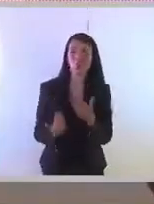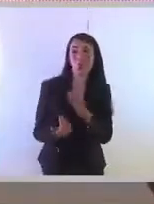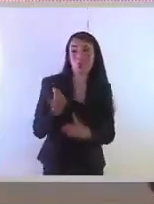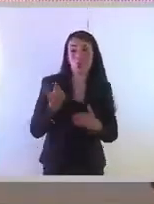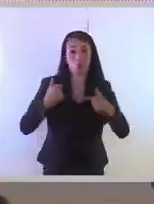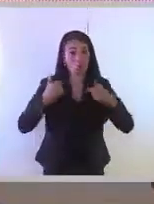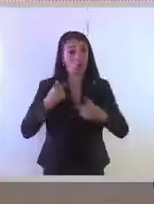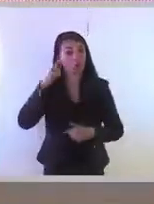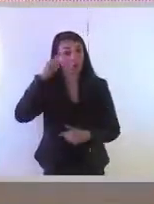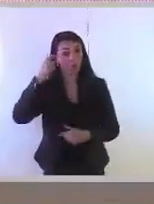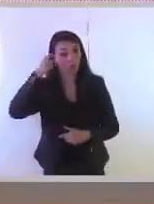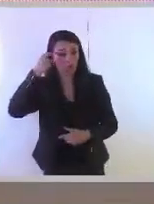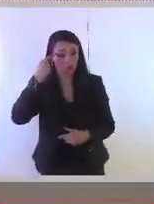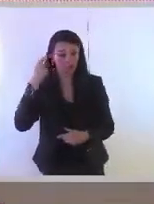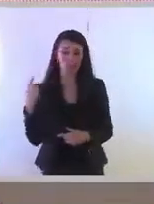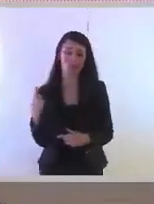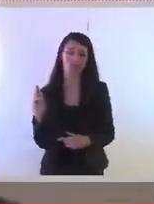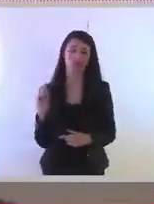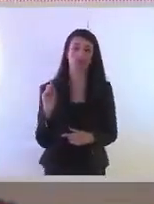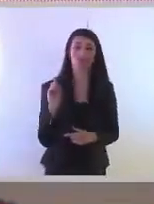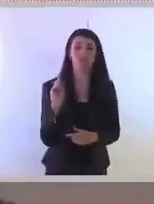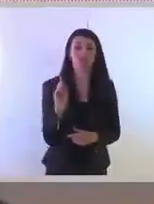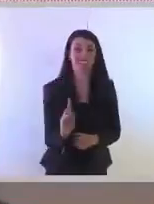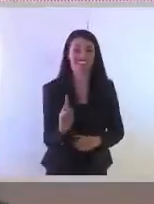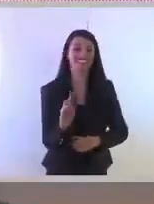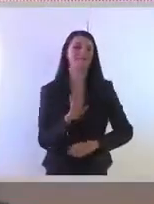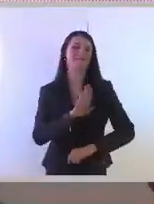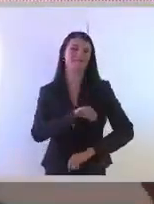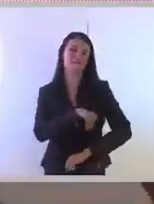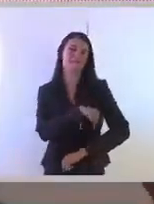gobierno, ahora el sacrificio somos las ministras.